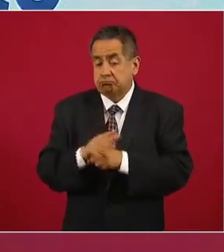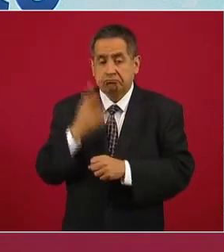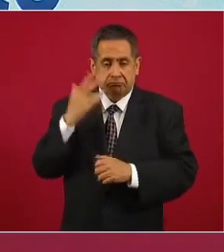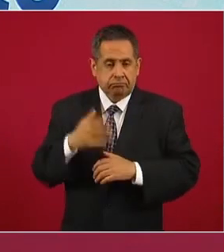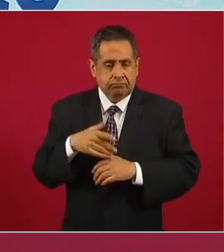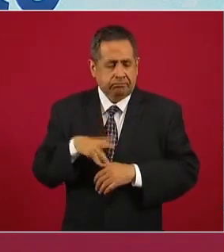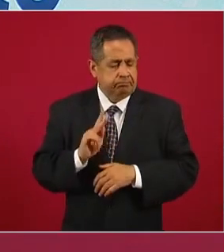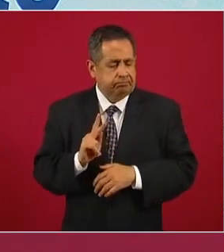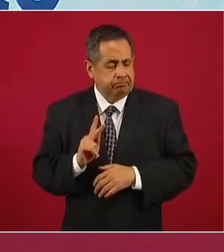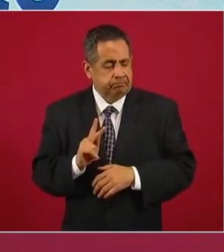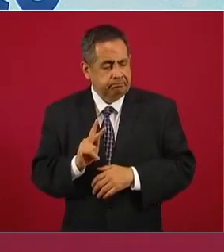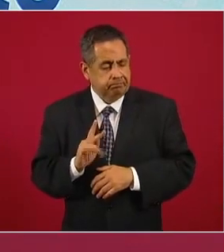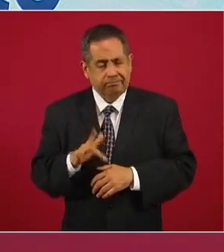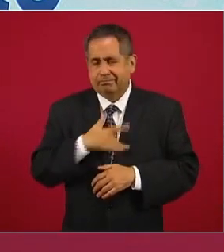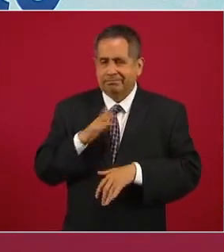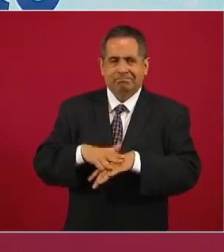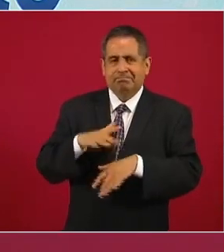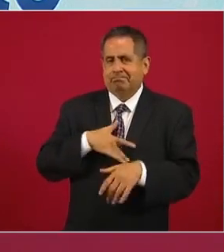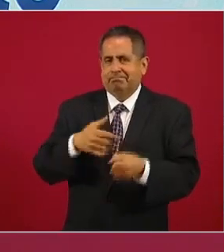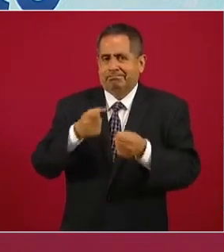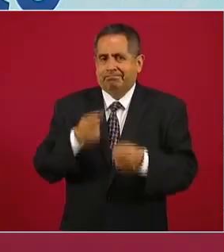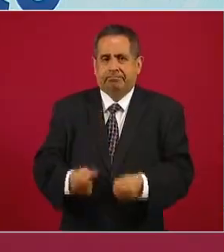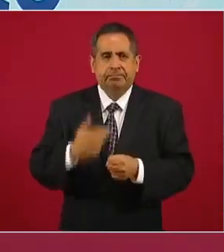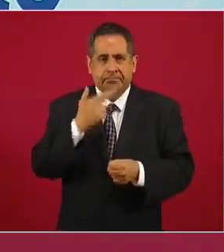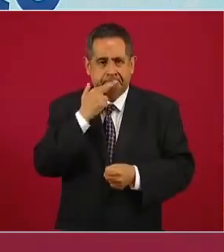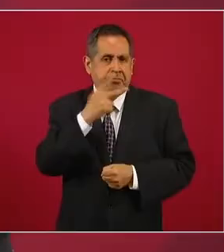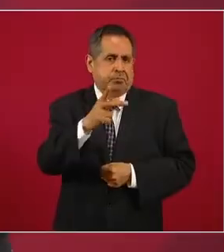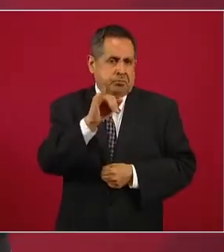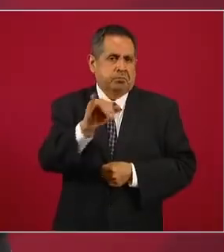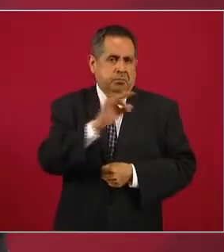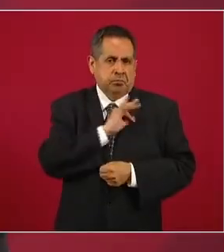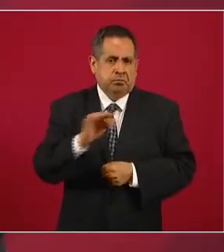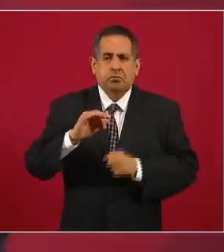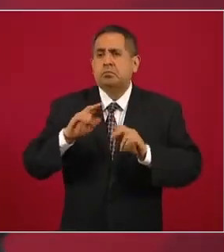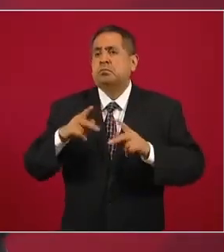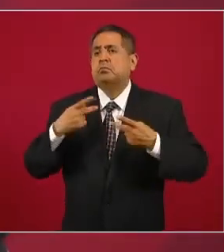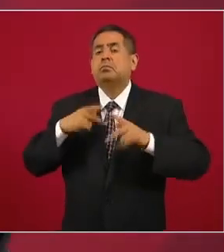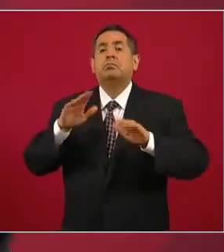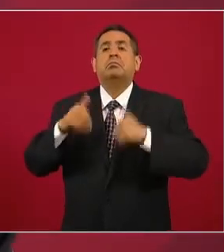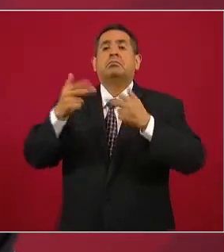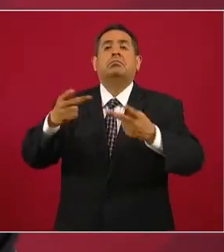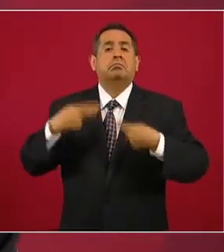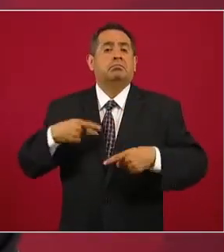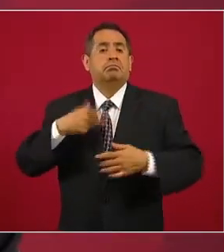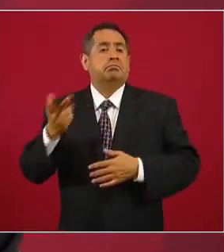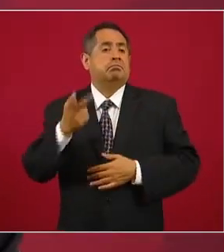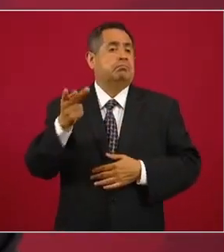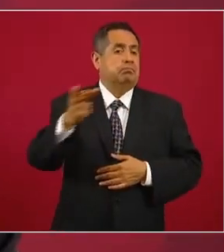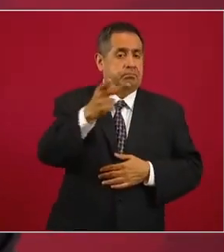para asegurar de que se pueda llevar a cabo la consulta,